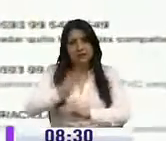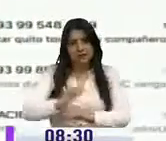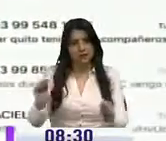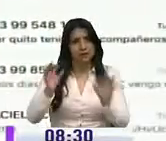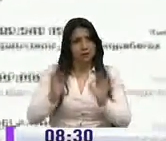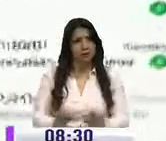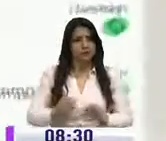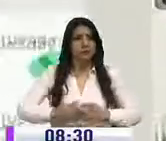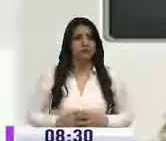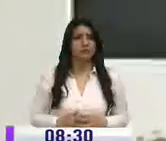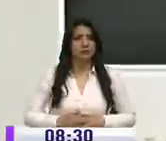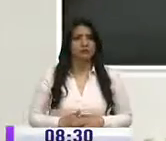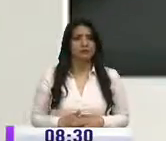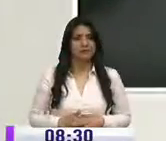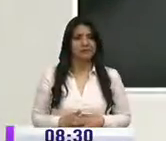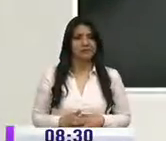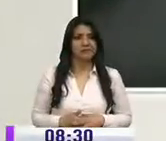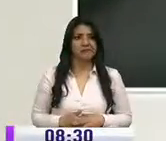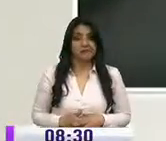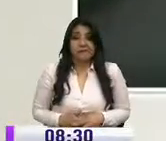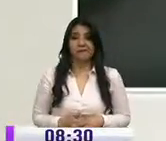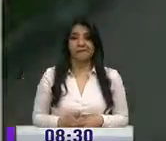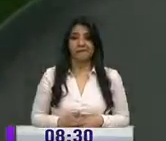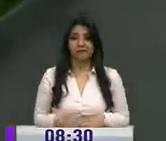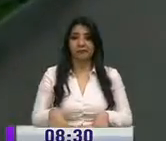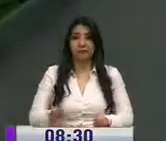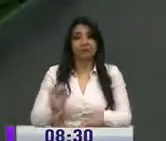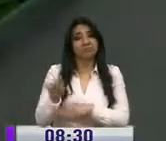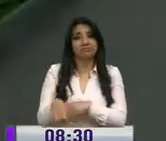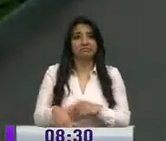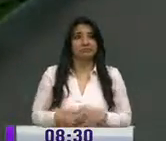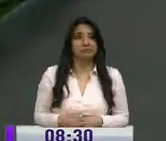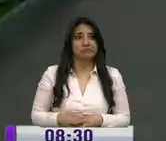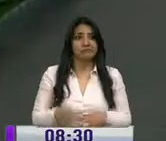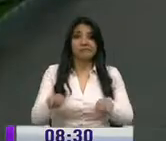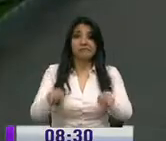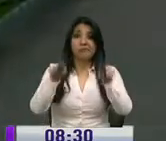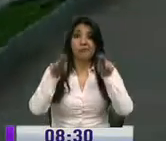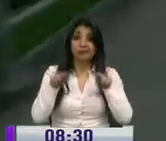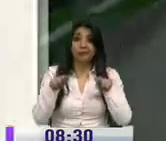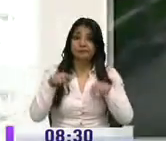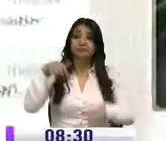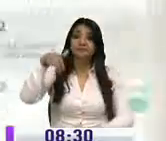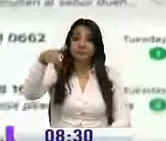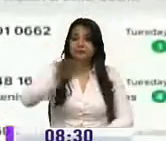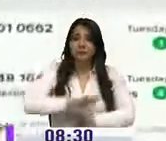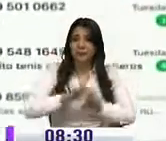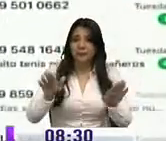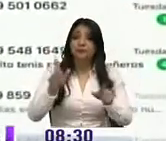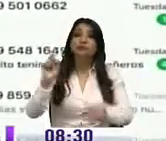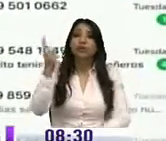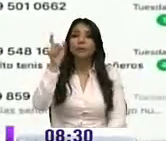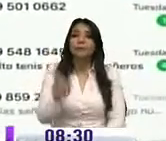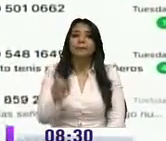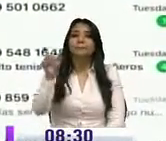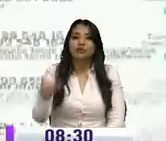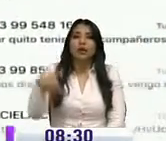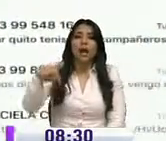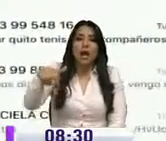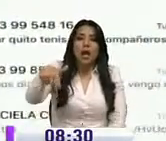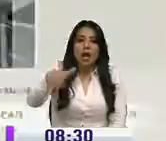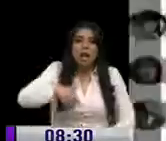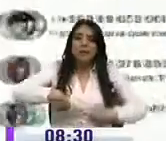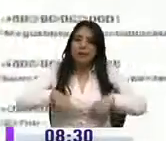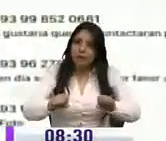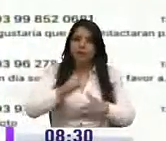está, vean, vean, ahí está, se sube el puente peatonal para peatones, gente que va a pie. No,